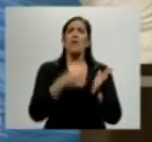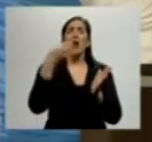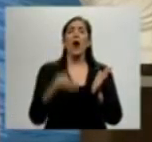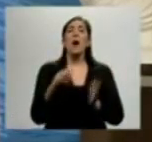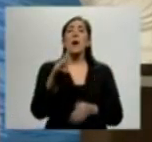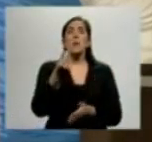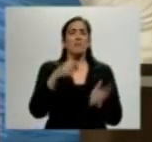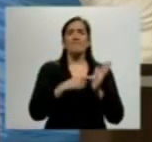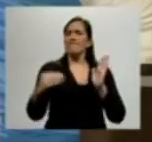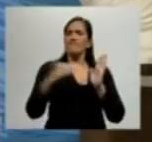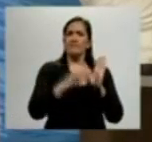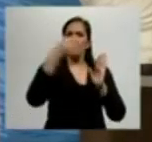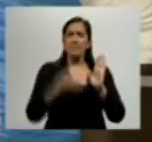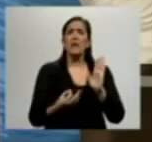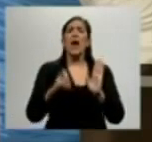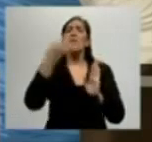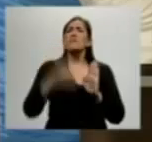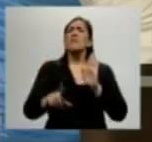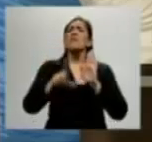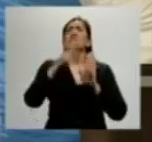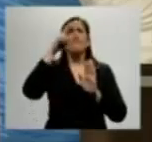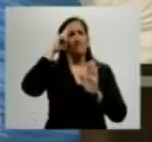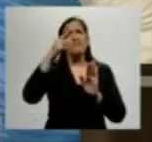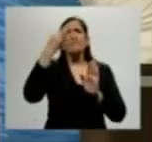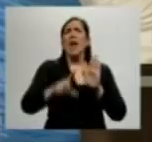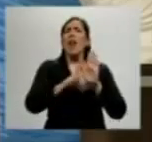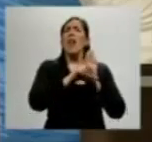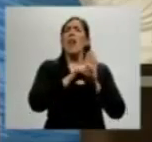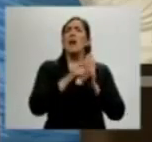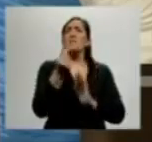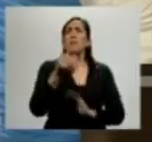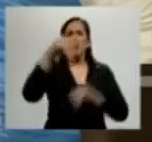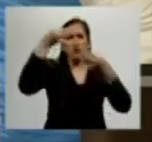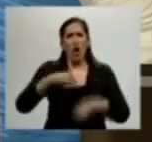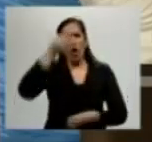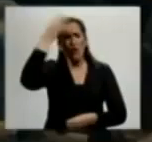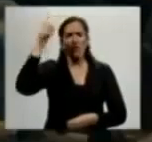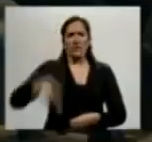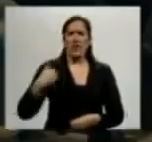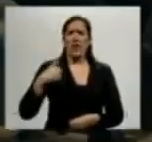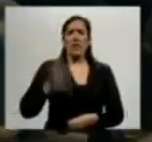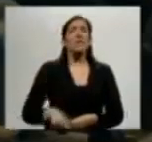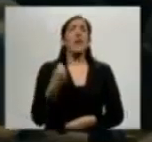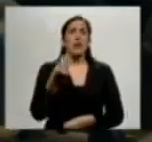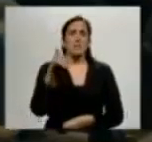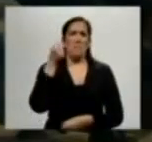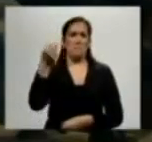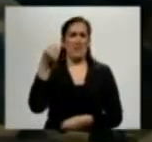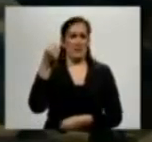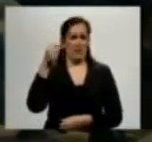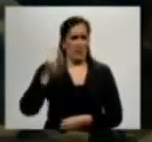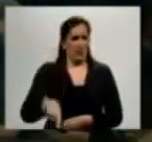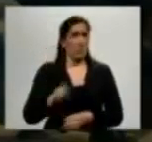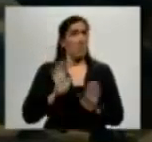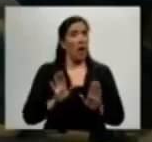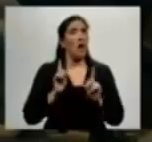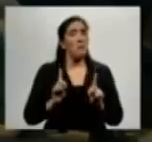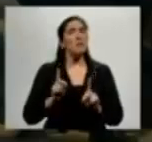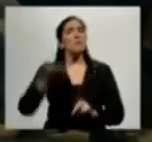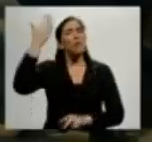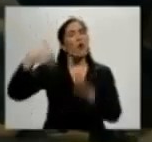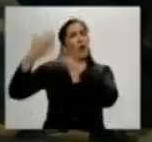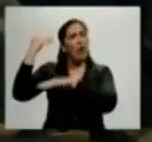como moneda de curso legal. Sí, al peso argentino tal como lo estableció el código de